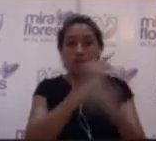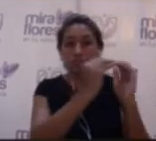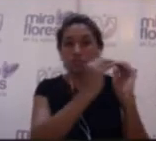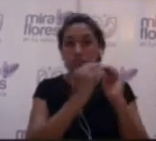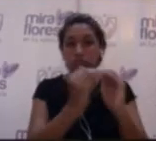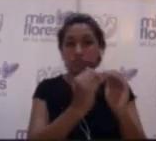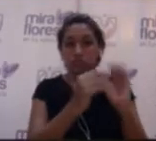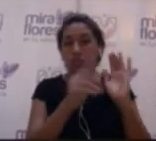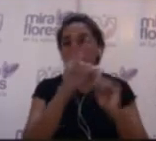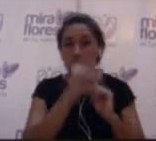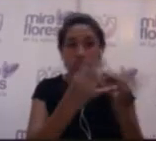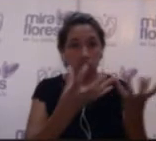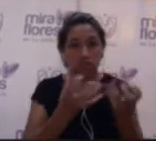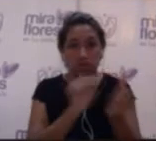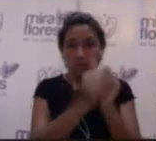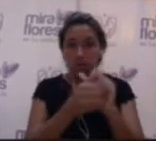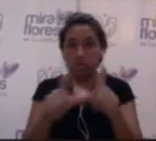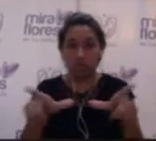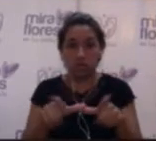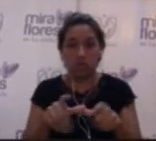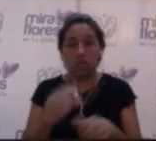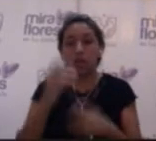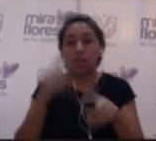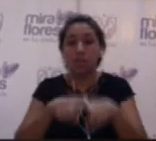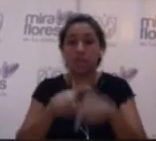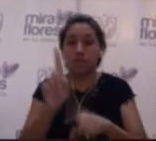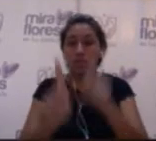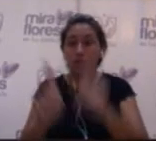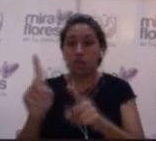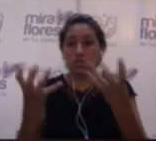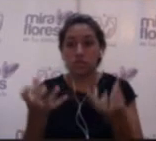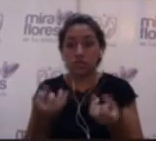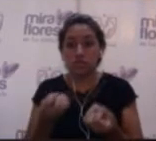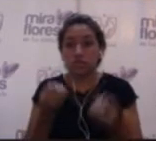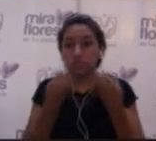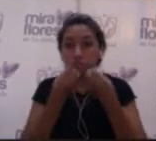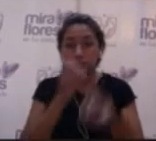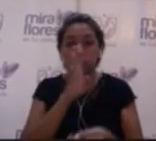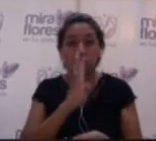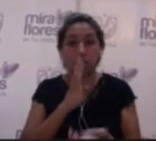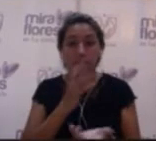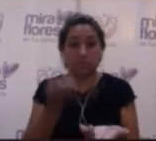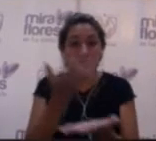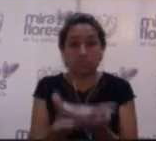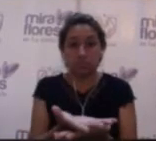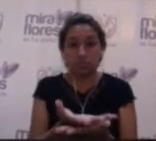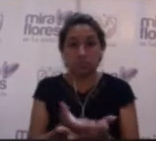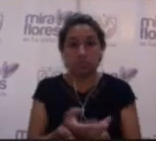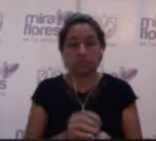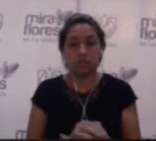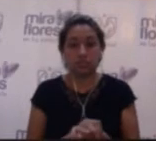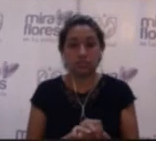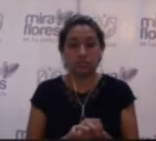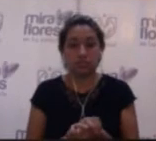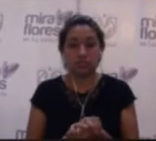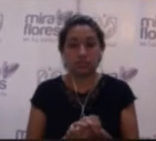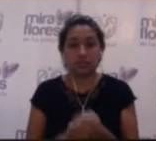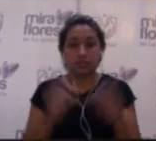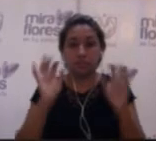improcedencia. No sé si hay alguna otra intervención en mesa, si alguien más quisiera decir algo en relación a